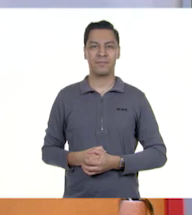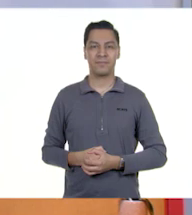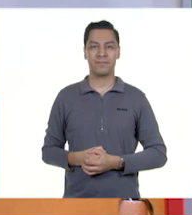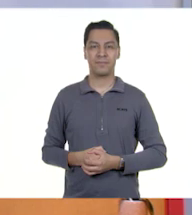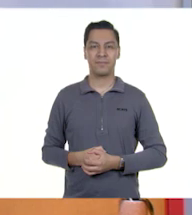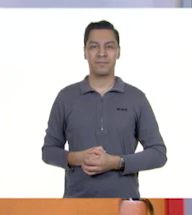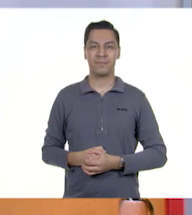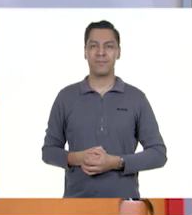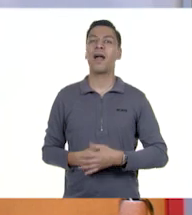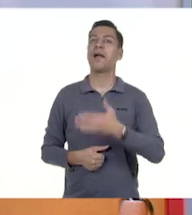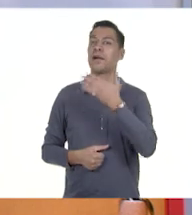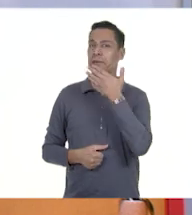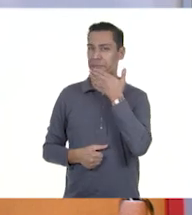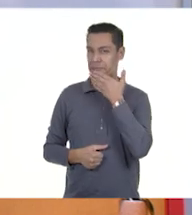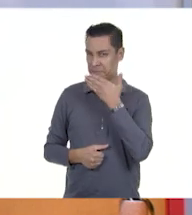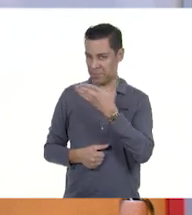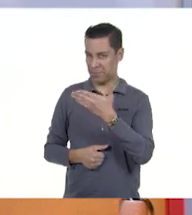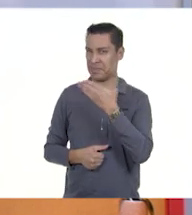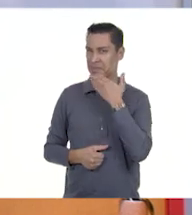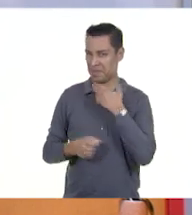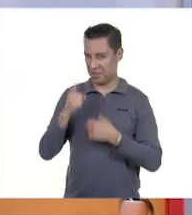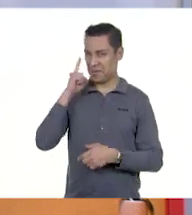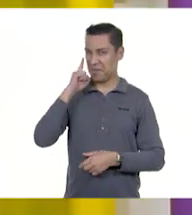Muy bien.